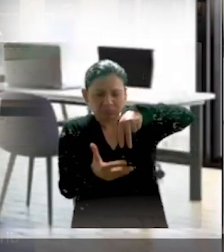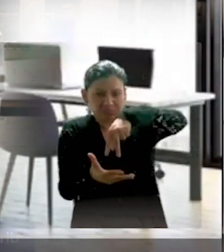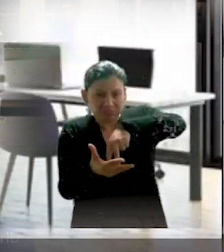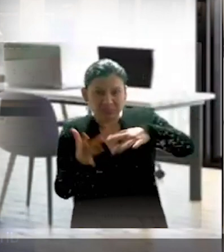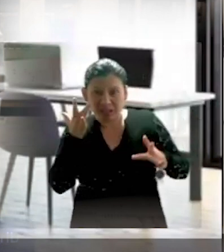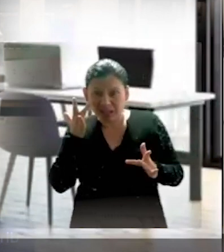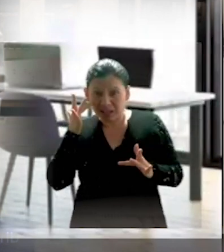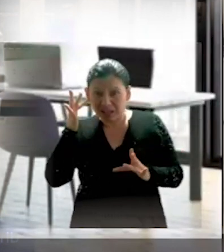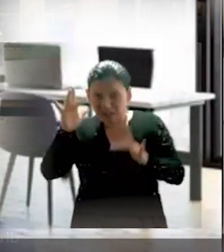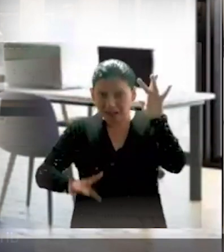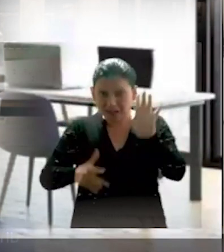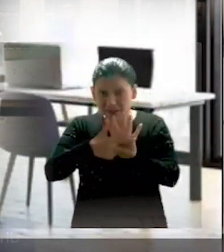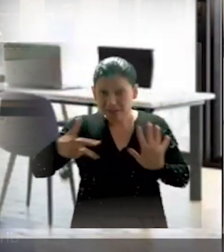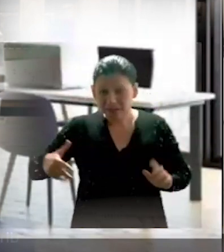inconstitucionalidad